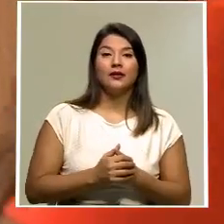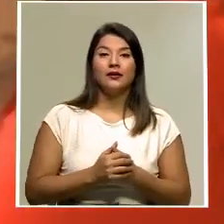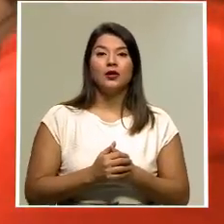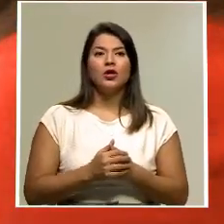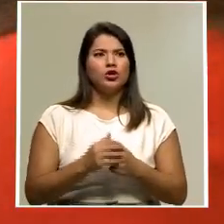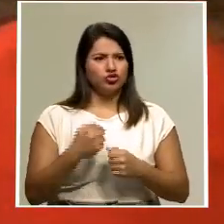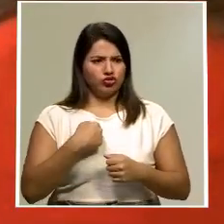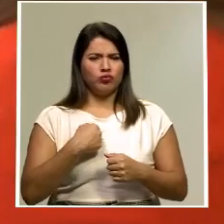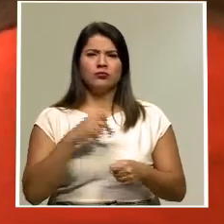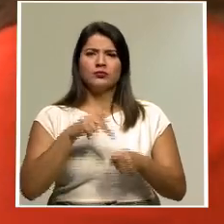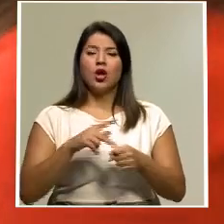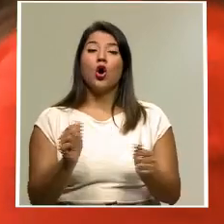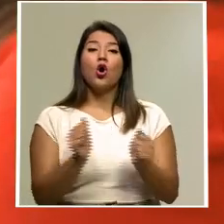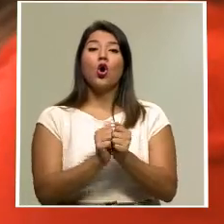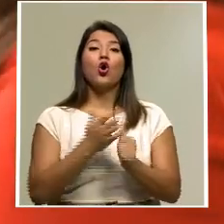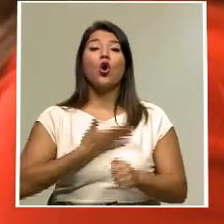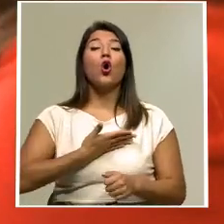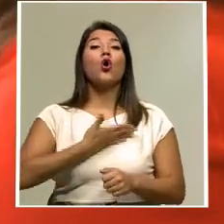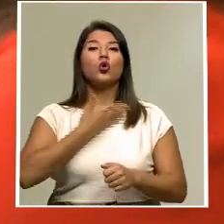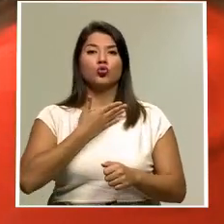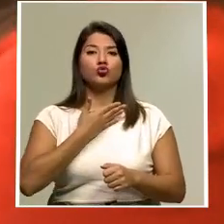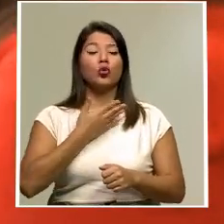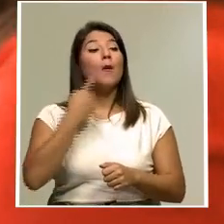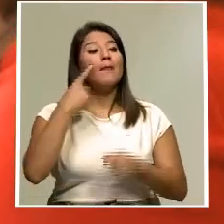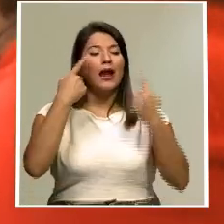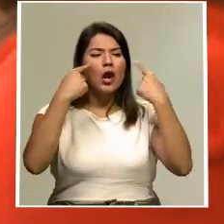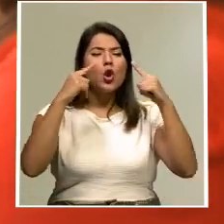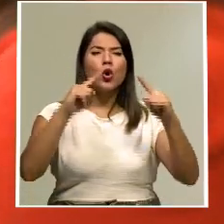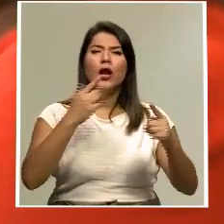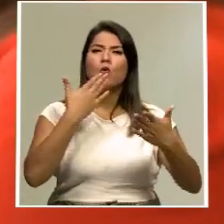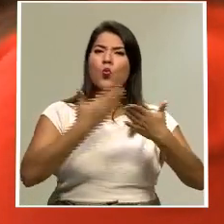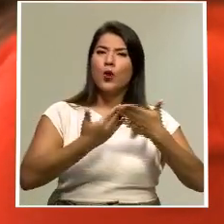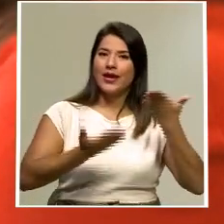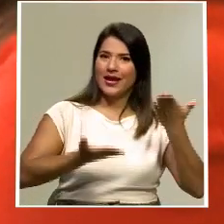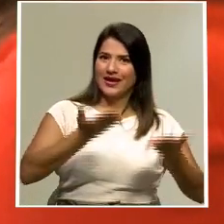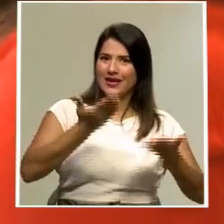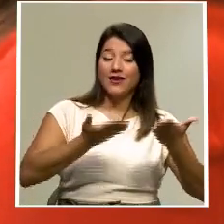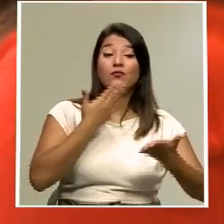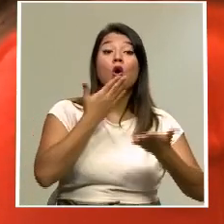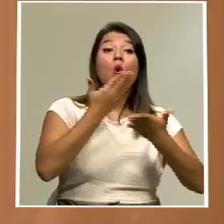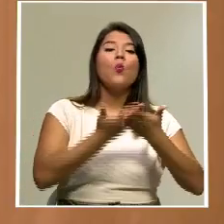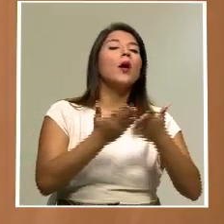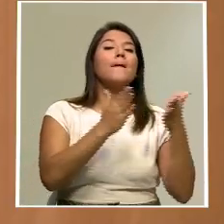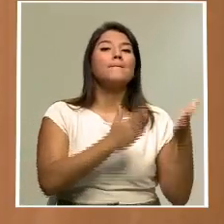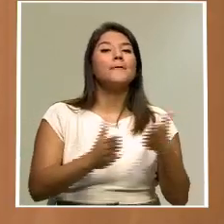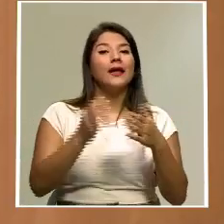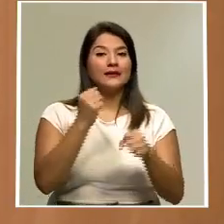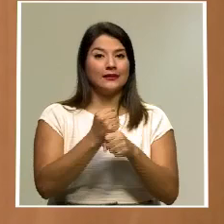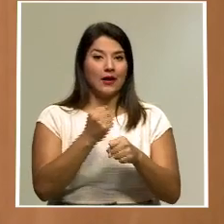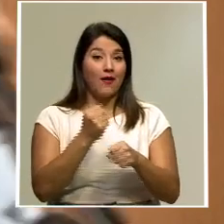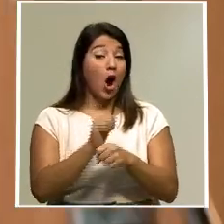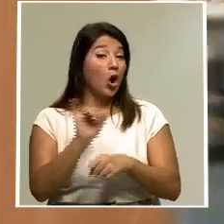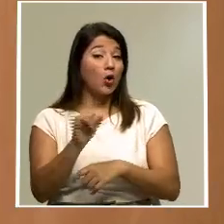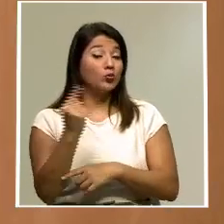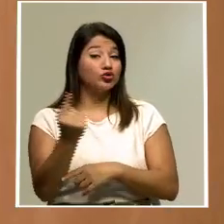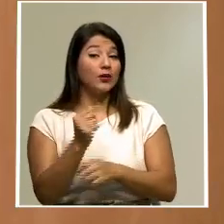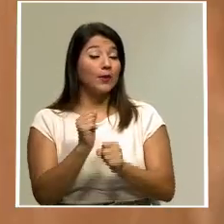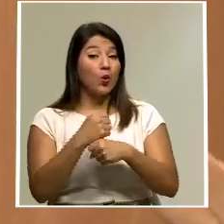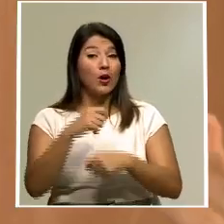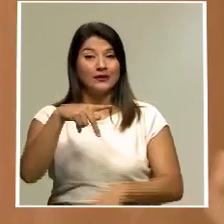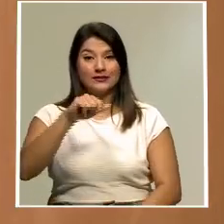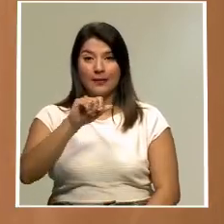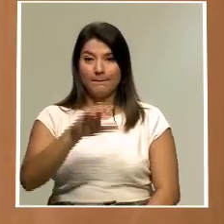con orgullo, a hacer esos equilibrios, esos buenos planteamientos por los cuales el partido siempre se ha caracterizado. Carolina,